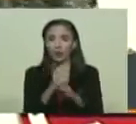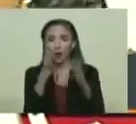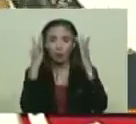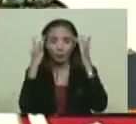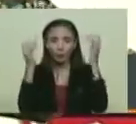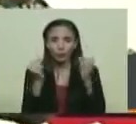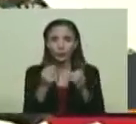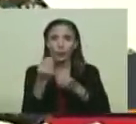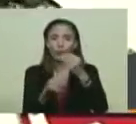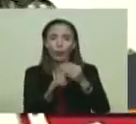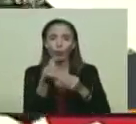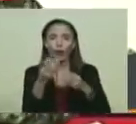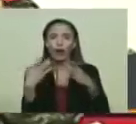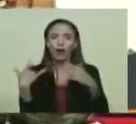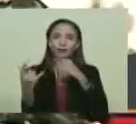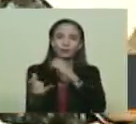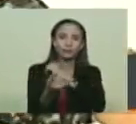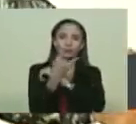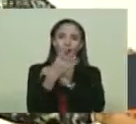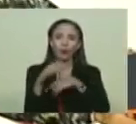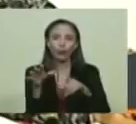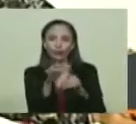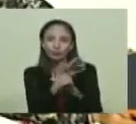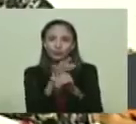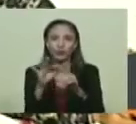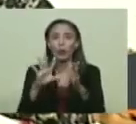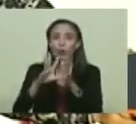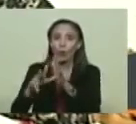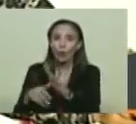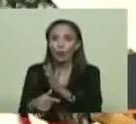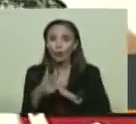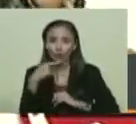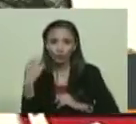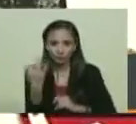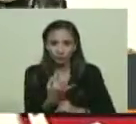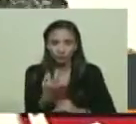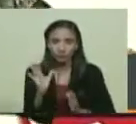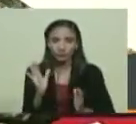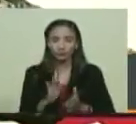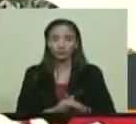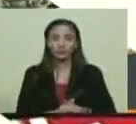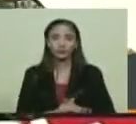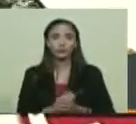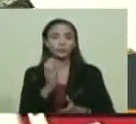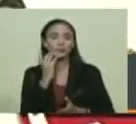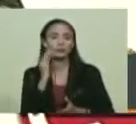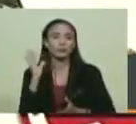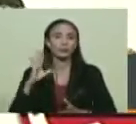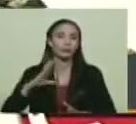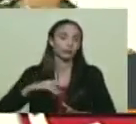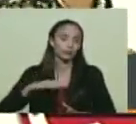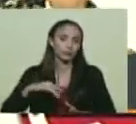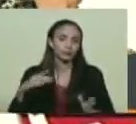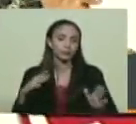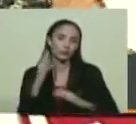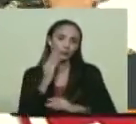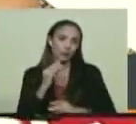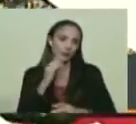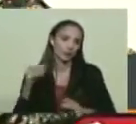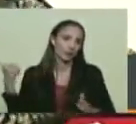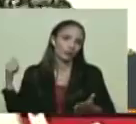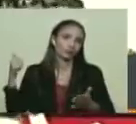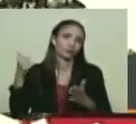al engaño y al delito, ¿verdad? Bueno, el 6CPC tiene experiencia larga